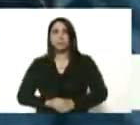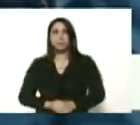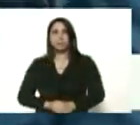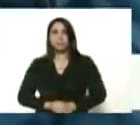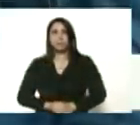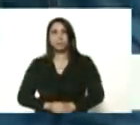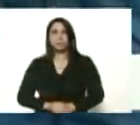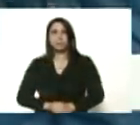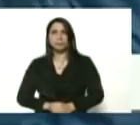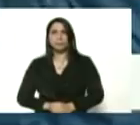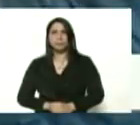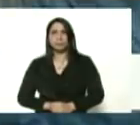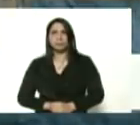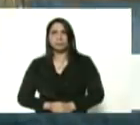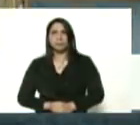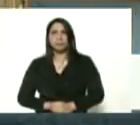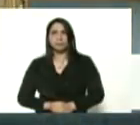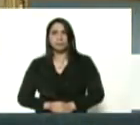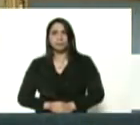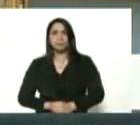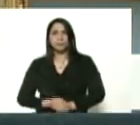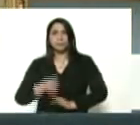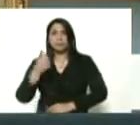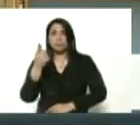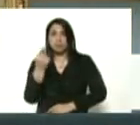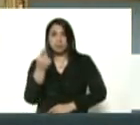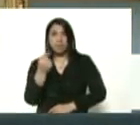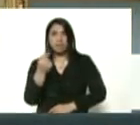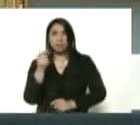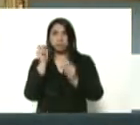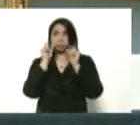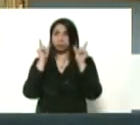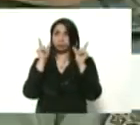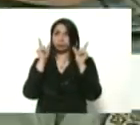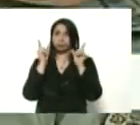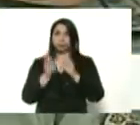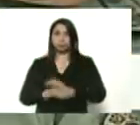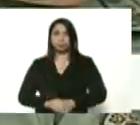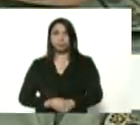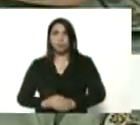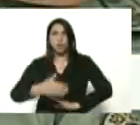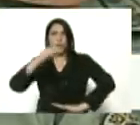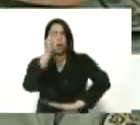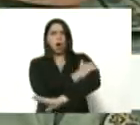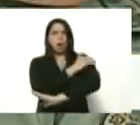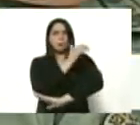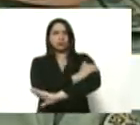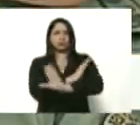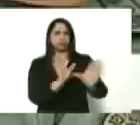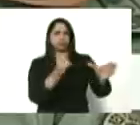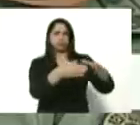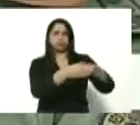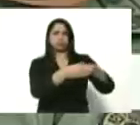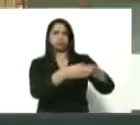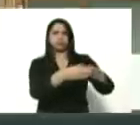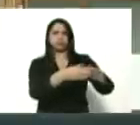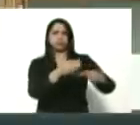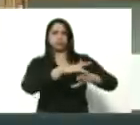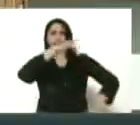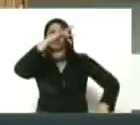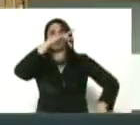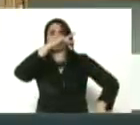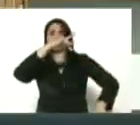López. La primera reacción de la oposición de extrema